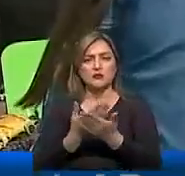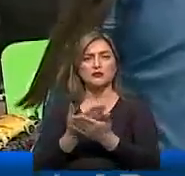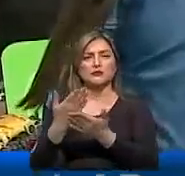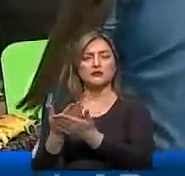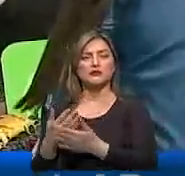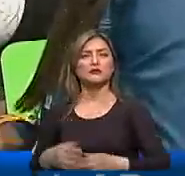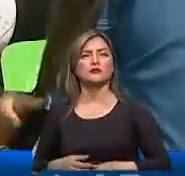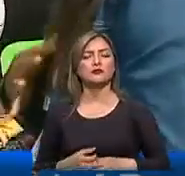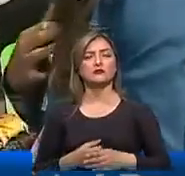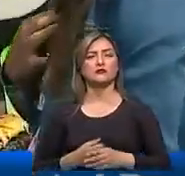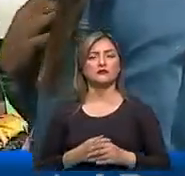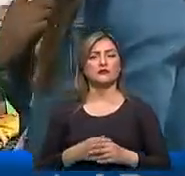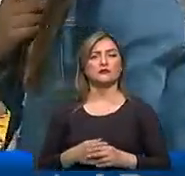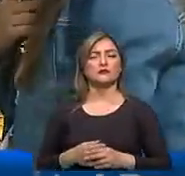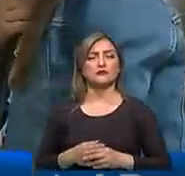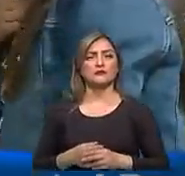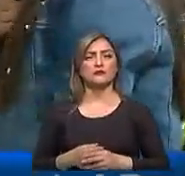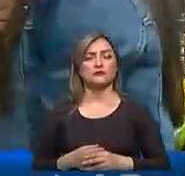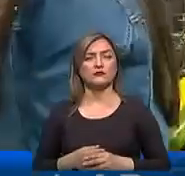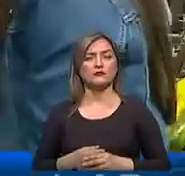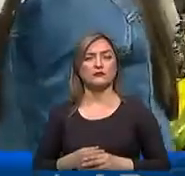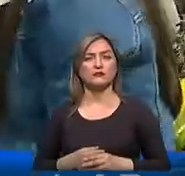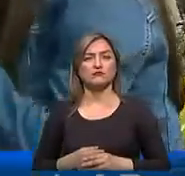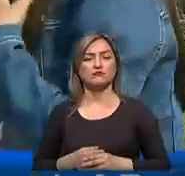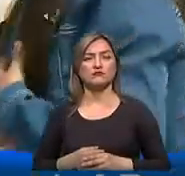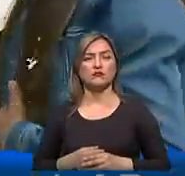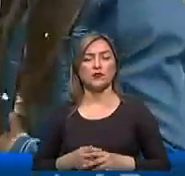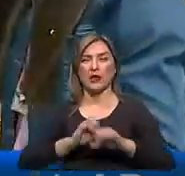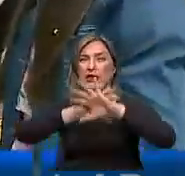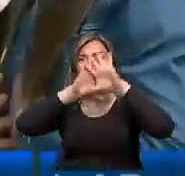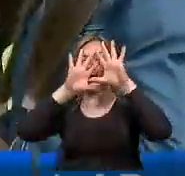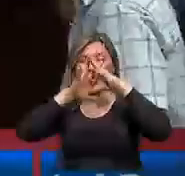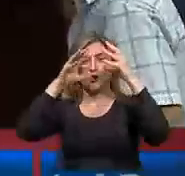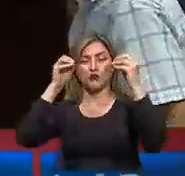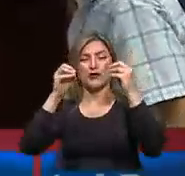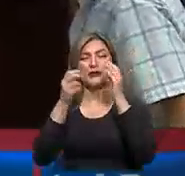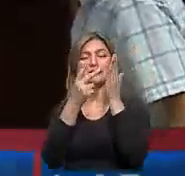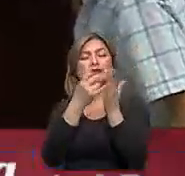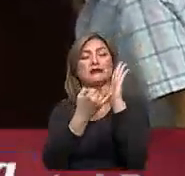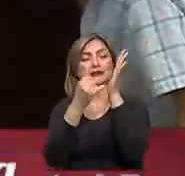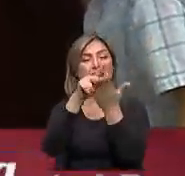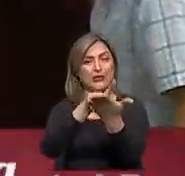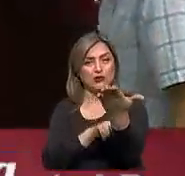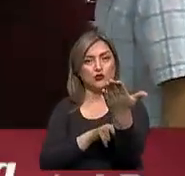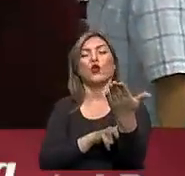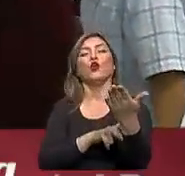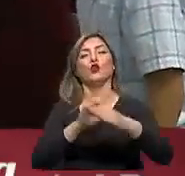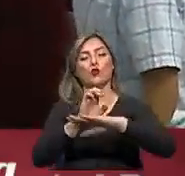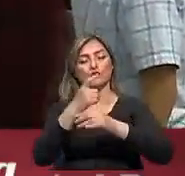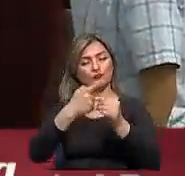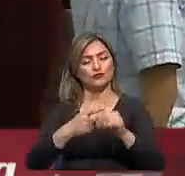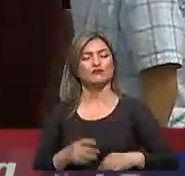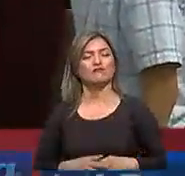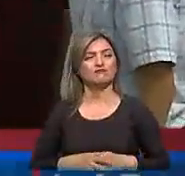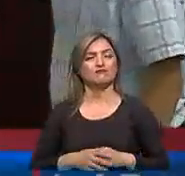que realmente son las que empujan a entender nuestra tradición como Ecuador y como Quito. Los trofeos fueron elaborados gracias al apoyo